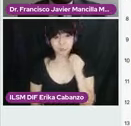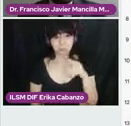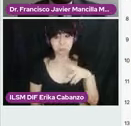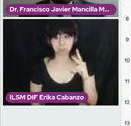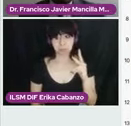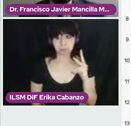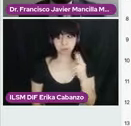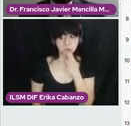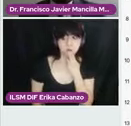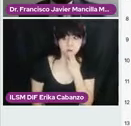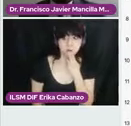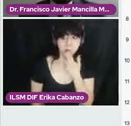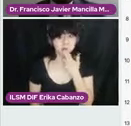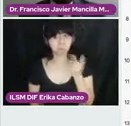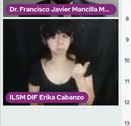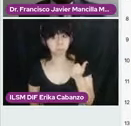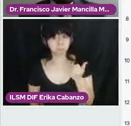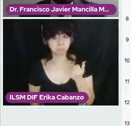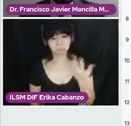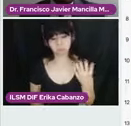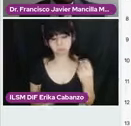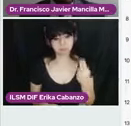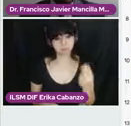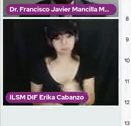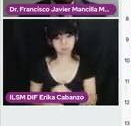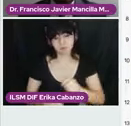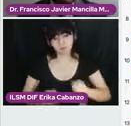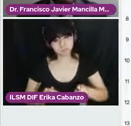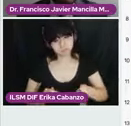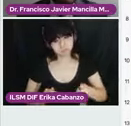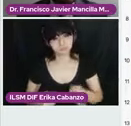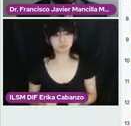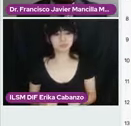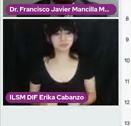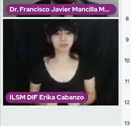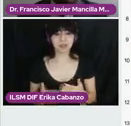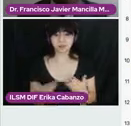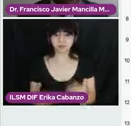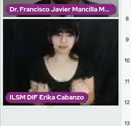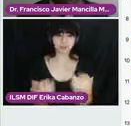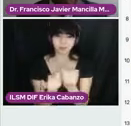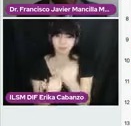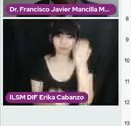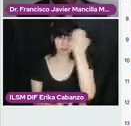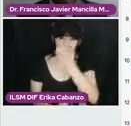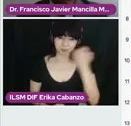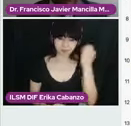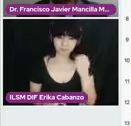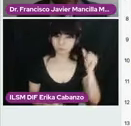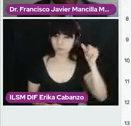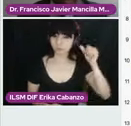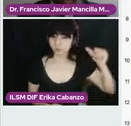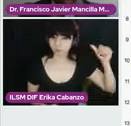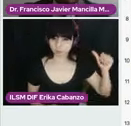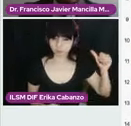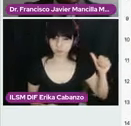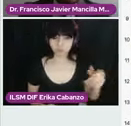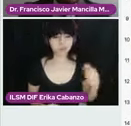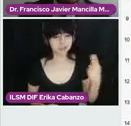andar, ¿sí? El examen audiológico es precisamente eso, echar a andar esta maquinaria audiológica o autológica,